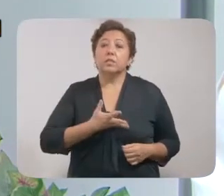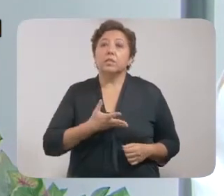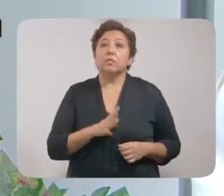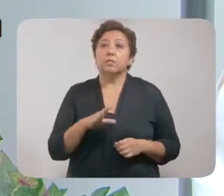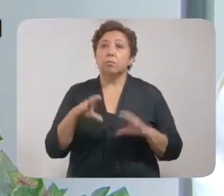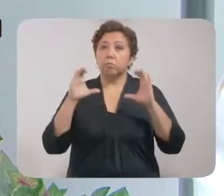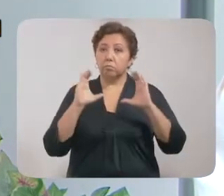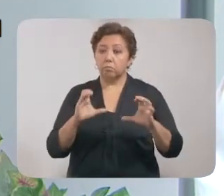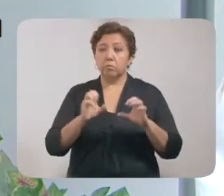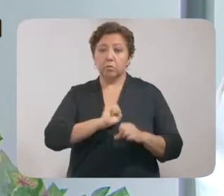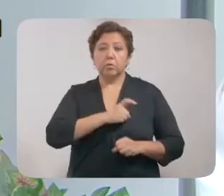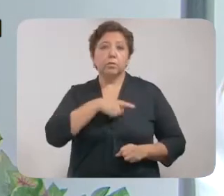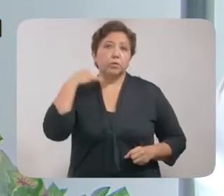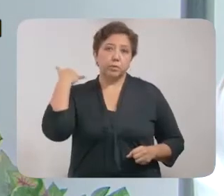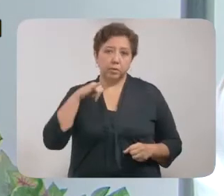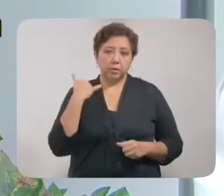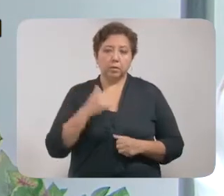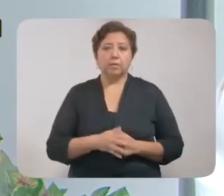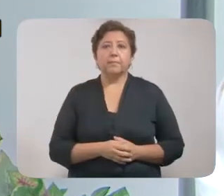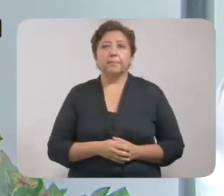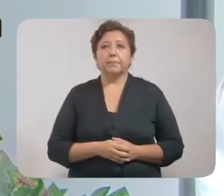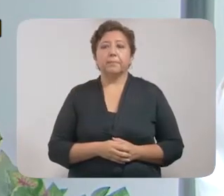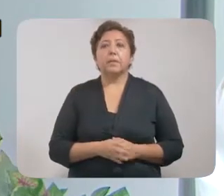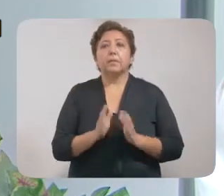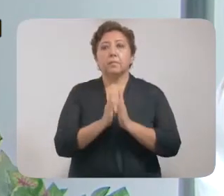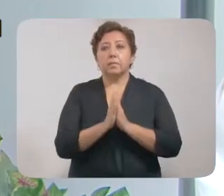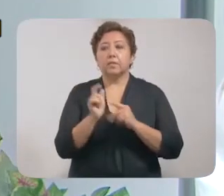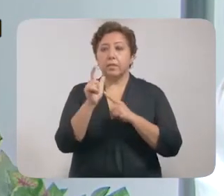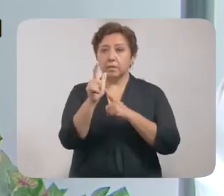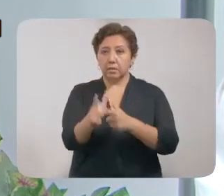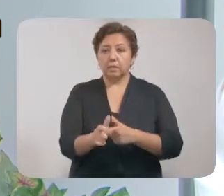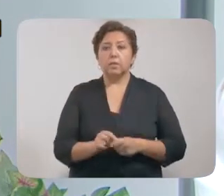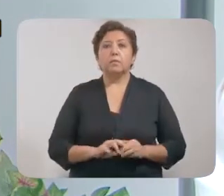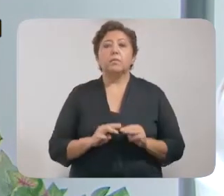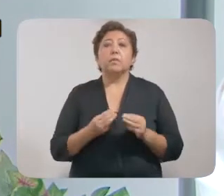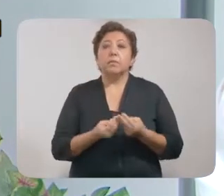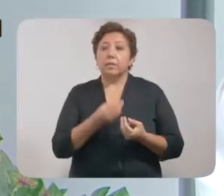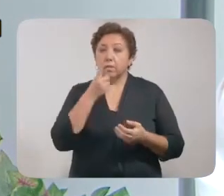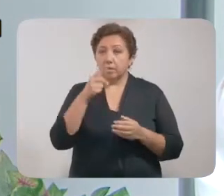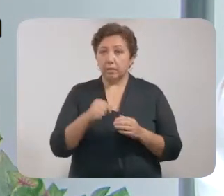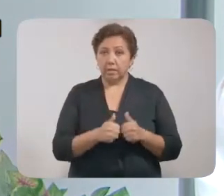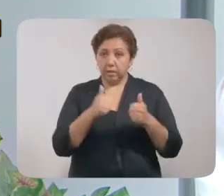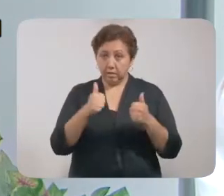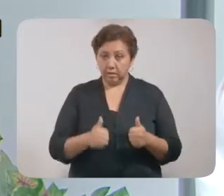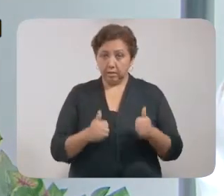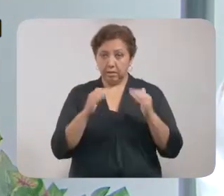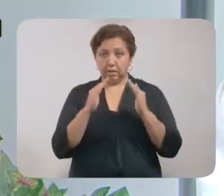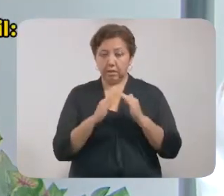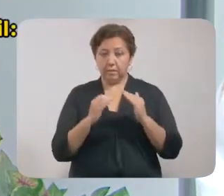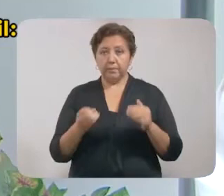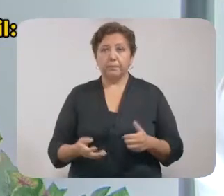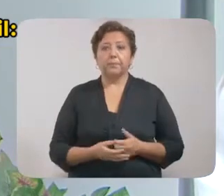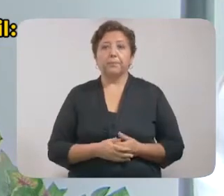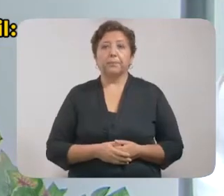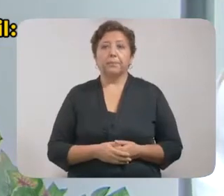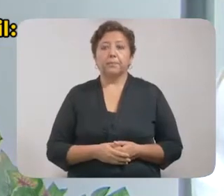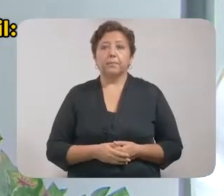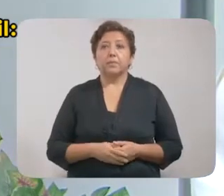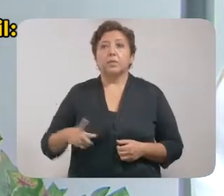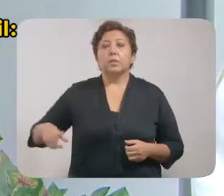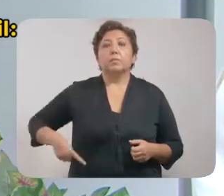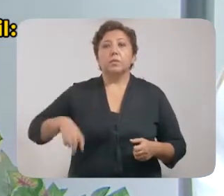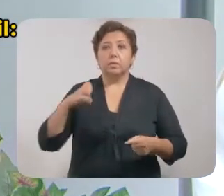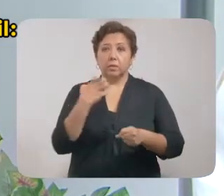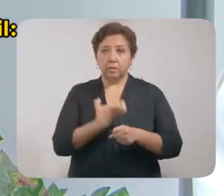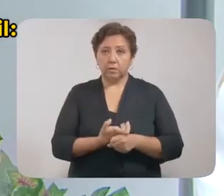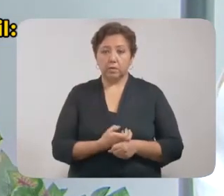como objetivo proteger la salud de los yucatecos. Los invitamos a seguirlas de manera estricta y a quedarse en sus casas. El gobierno